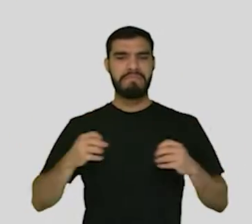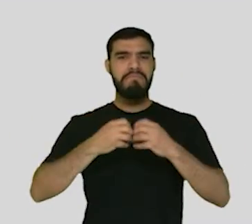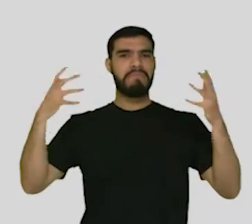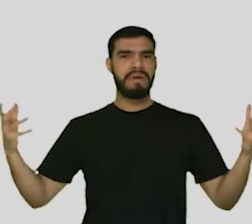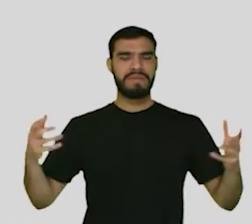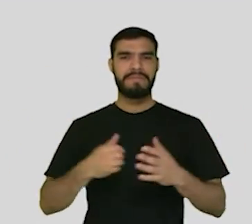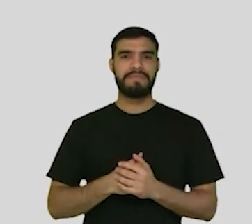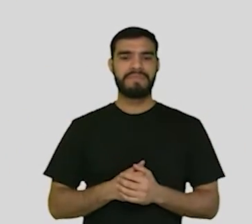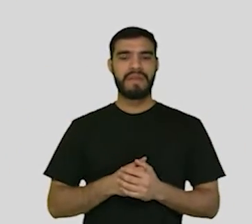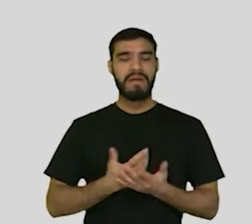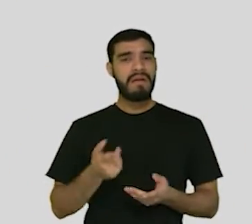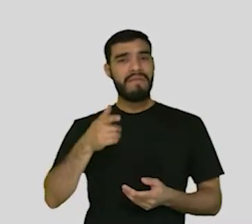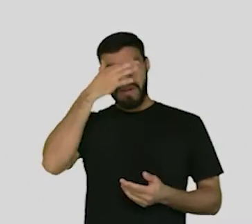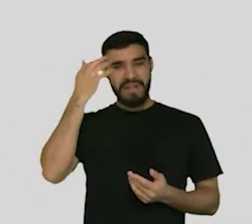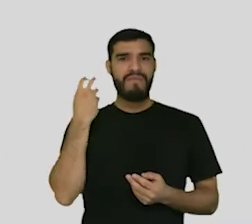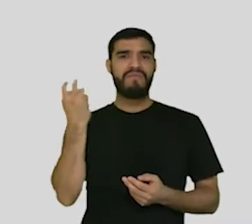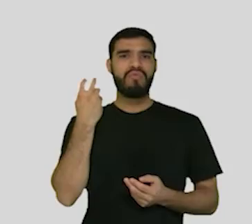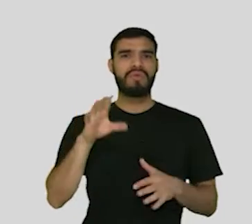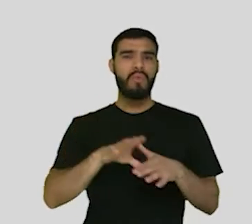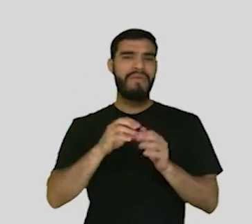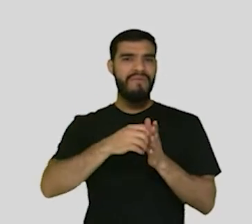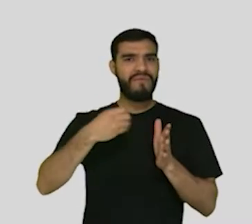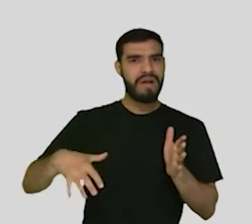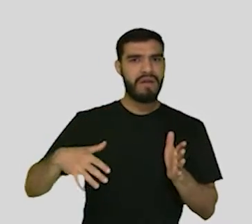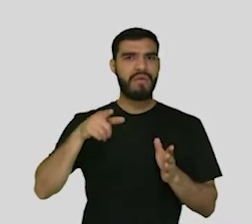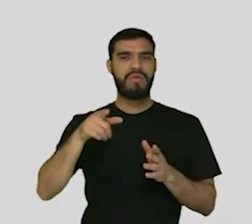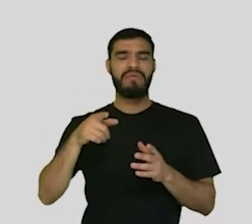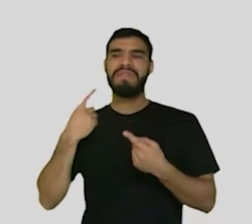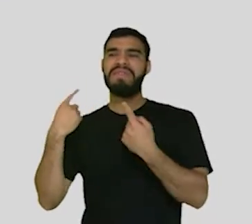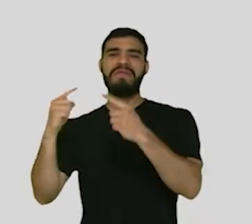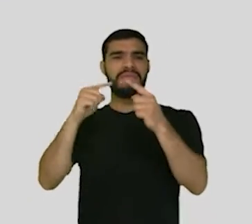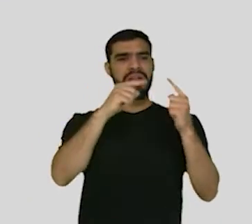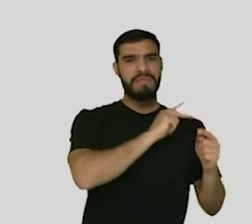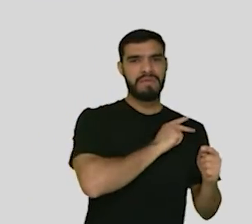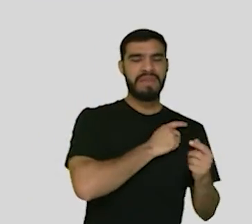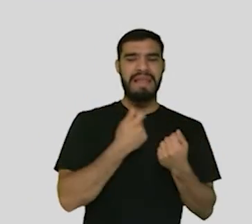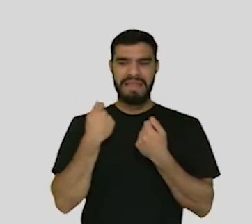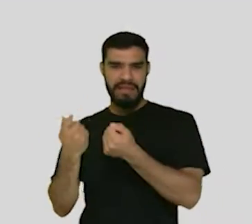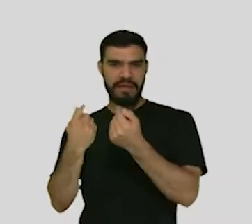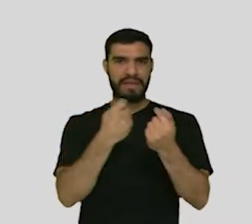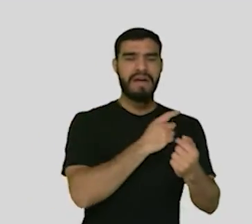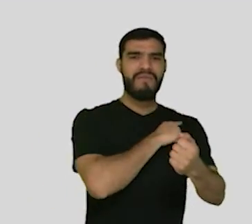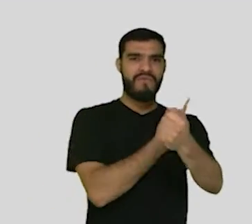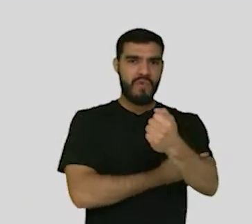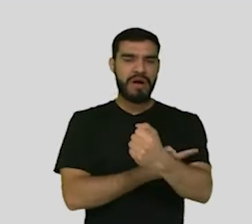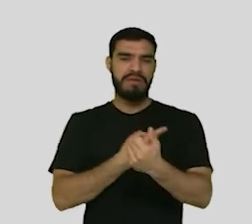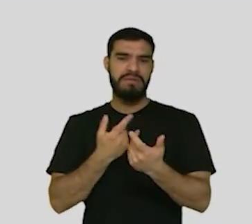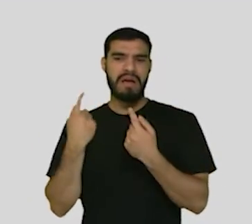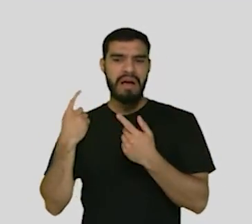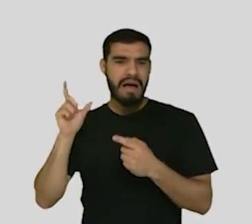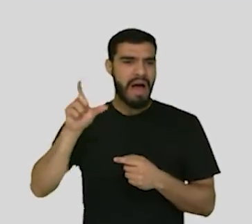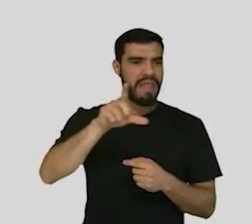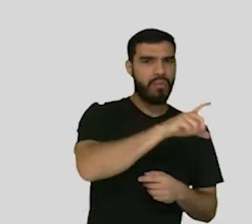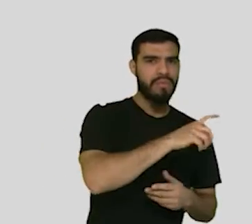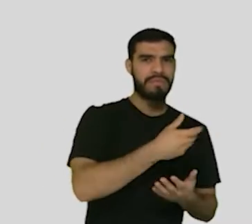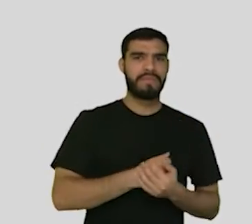añete jape oye jecaba pe oye momba e diversidad oima ja ta imbarete upe va ay poná se verán